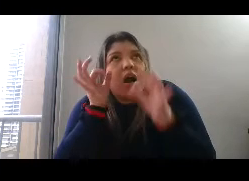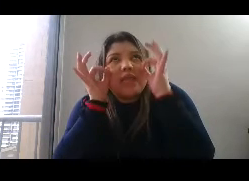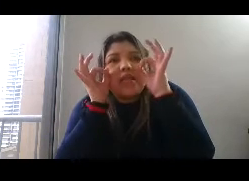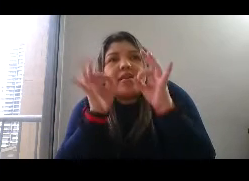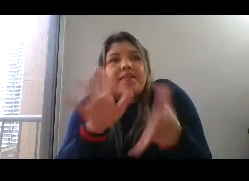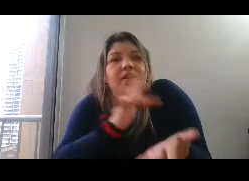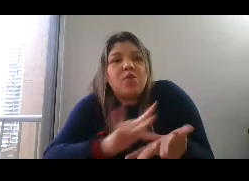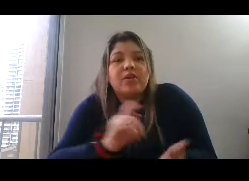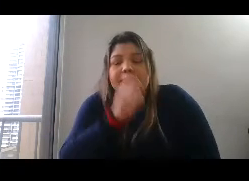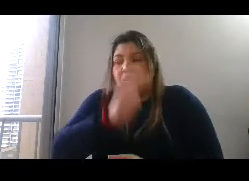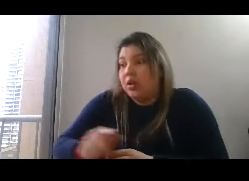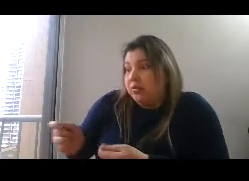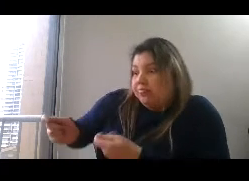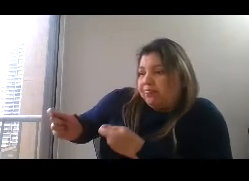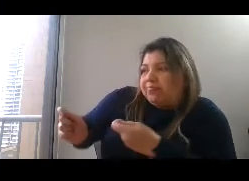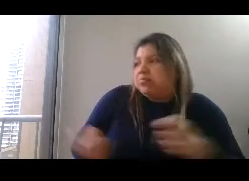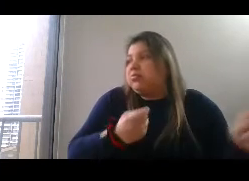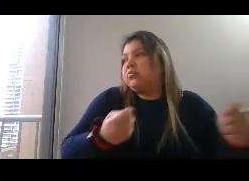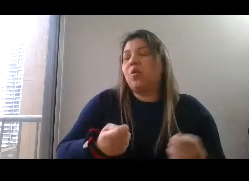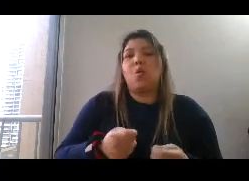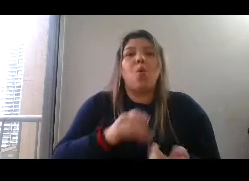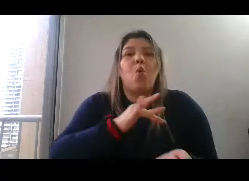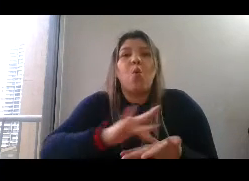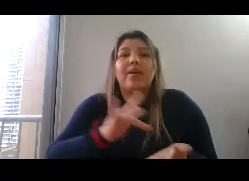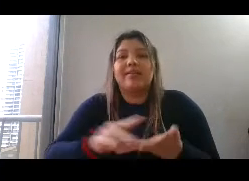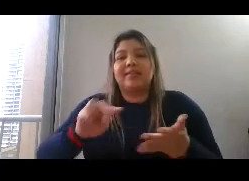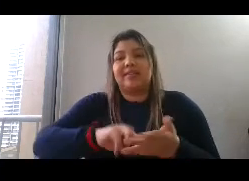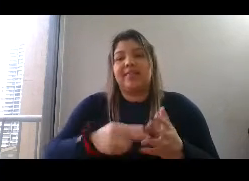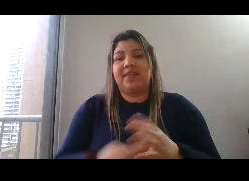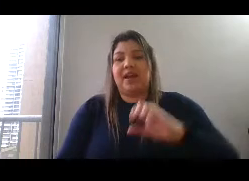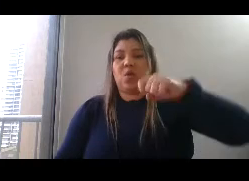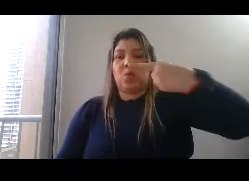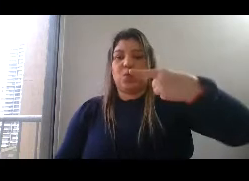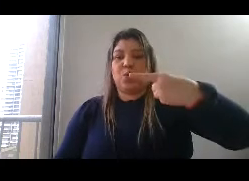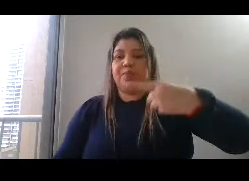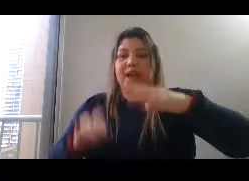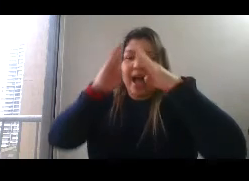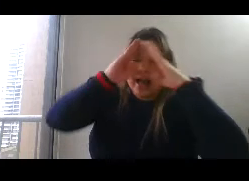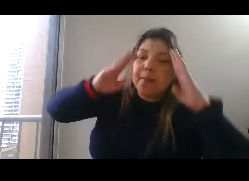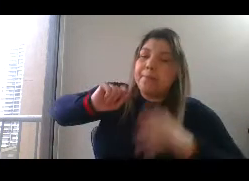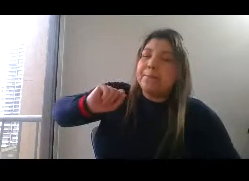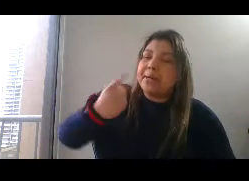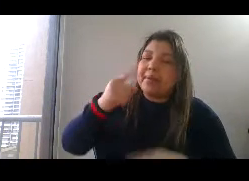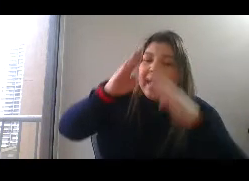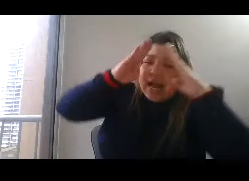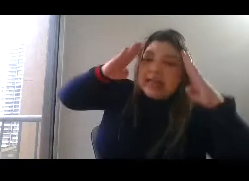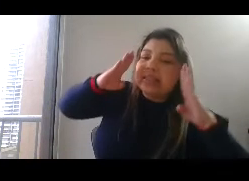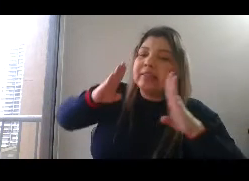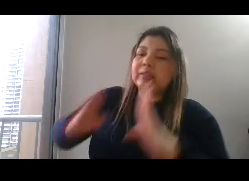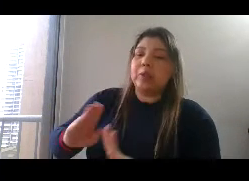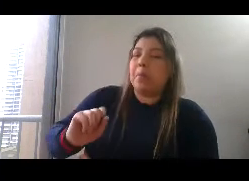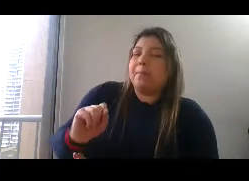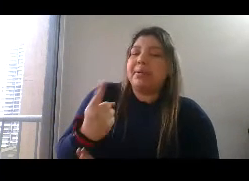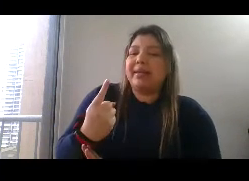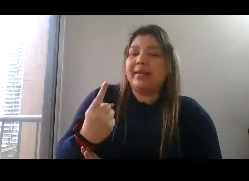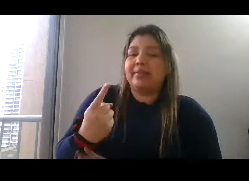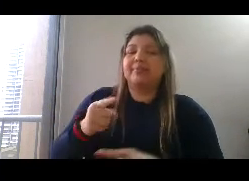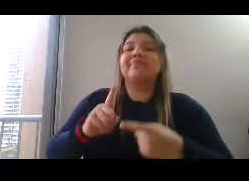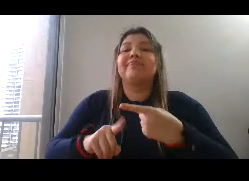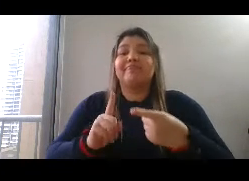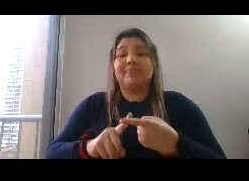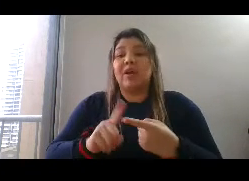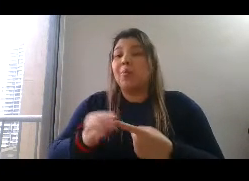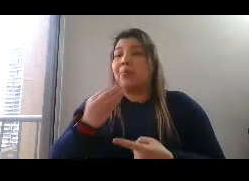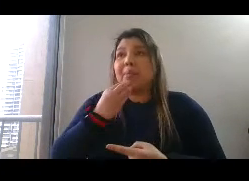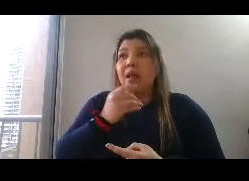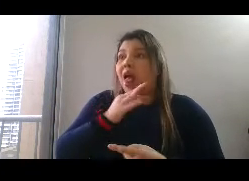manera inmediata, eso es un triaje 1. Quiere decir que si nosotros ese paciente no lo atendemos inmediatamente,